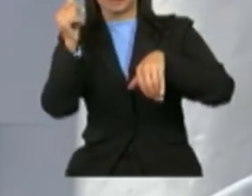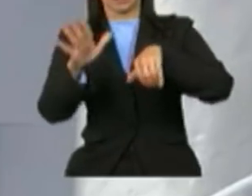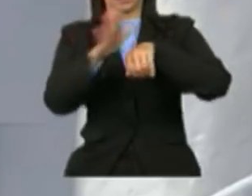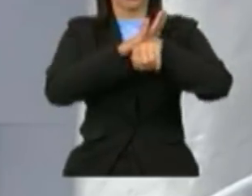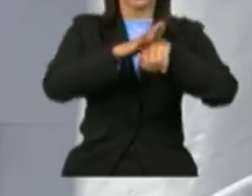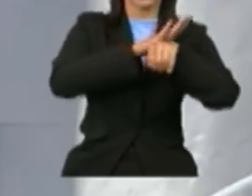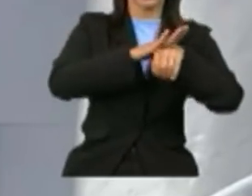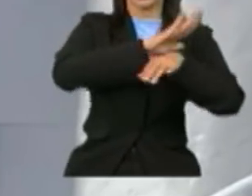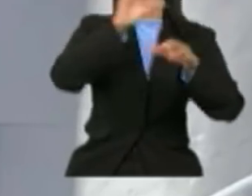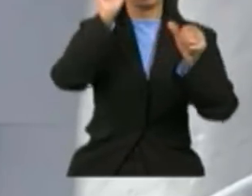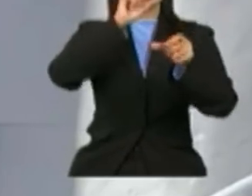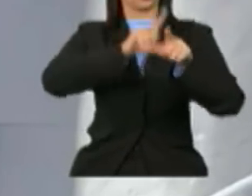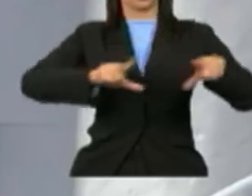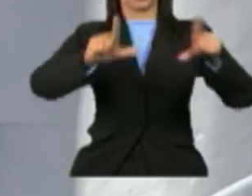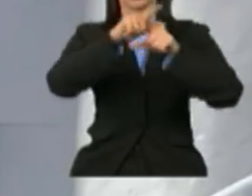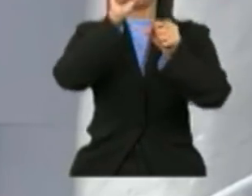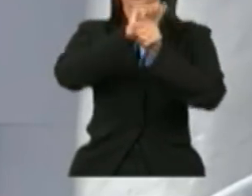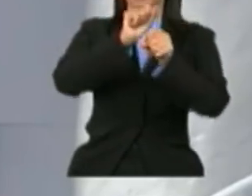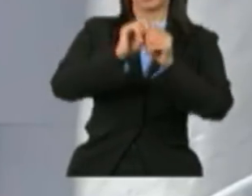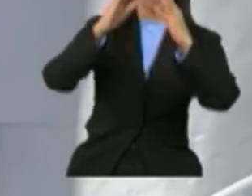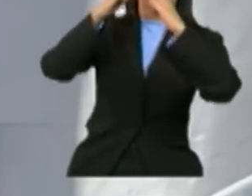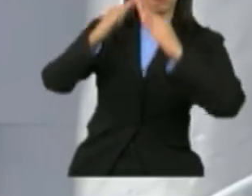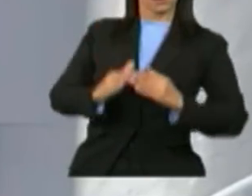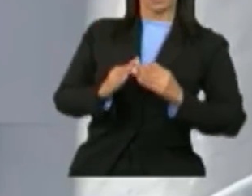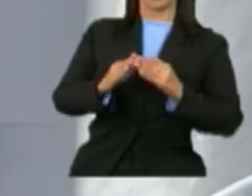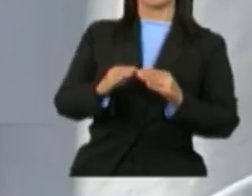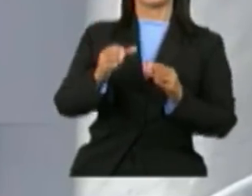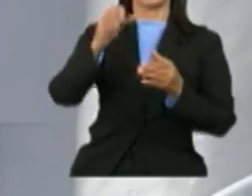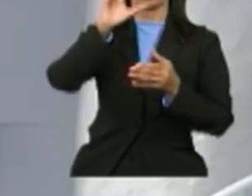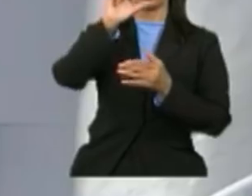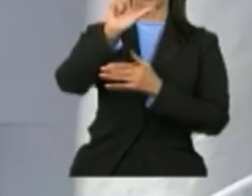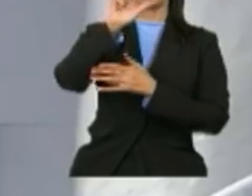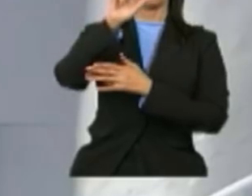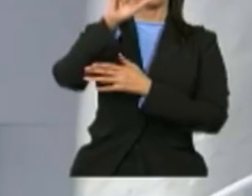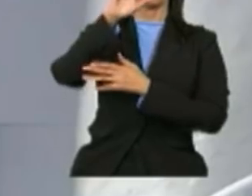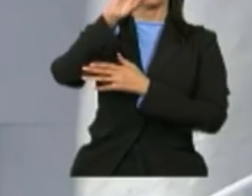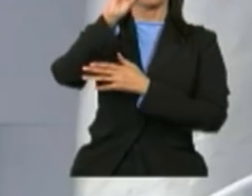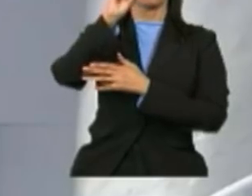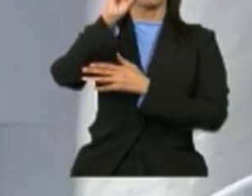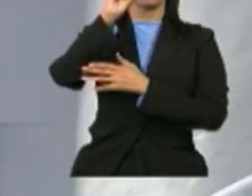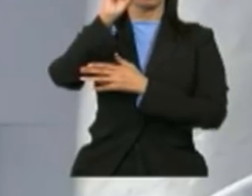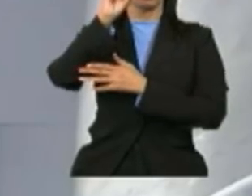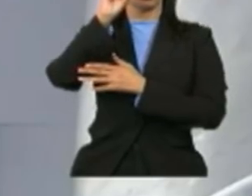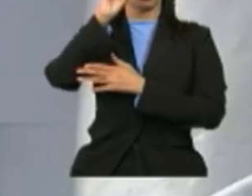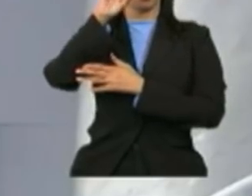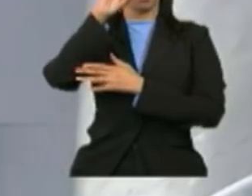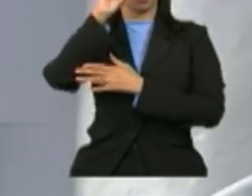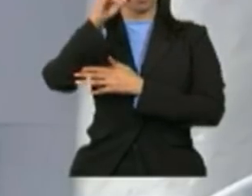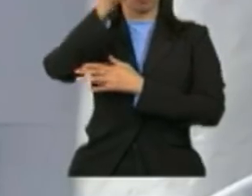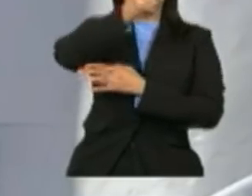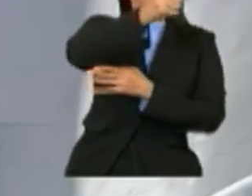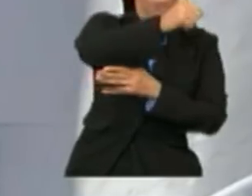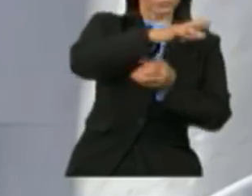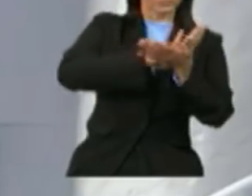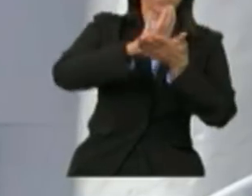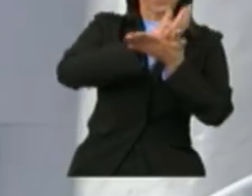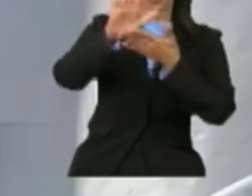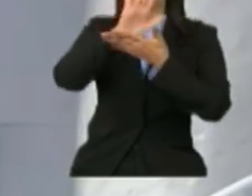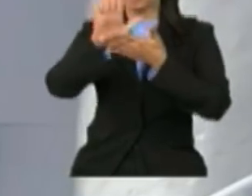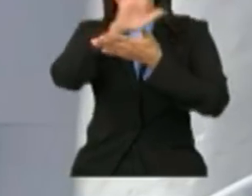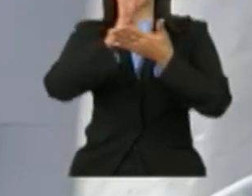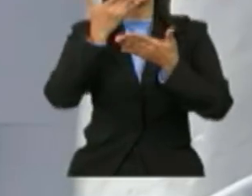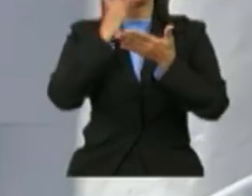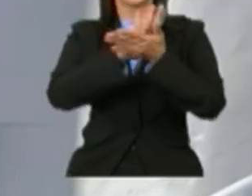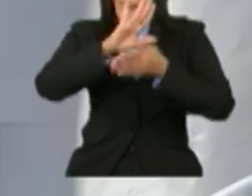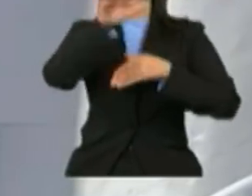de trabajo con soluciones de hipoclorito de sodio para su limpieza.